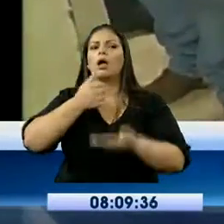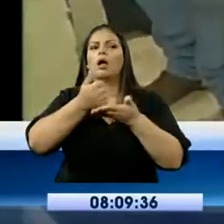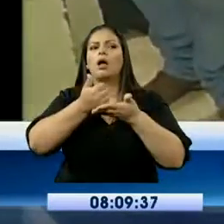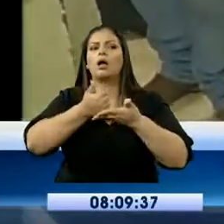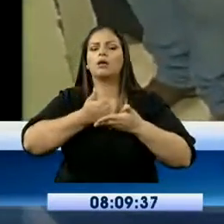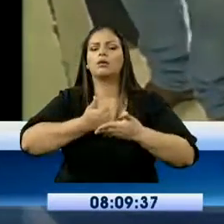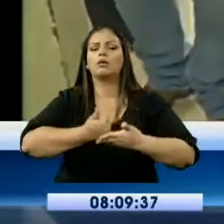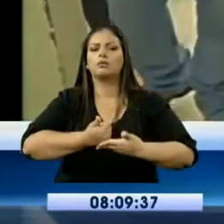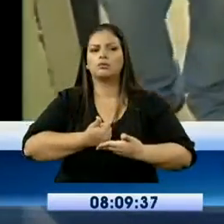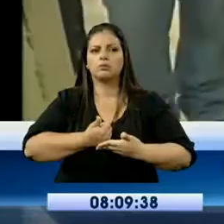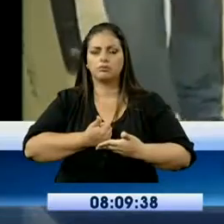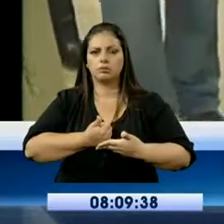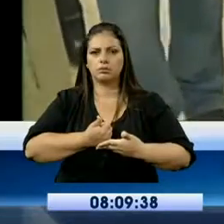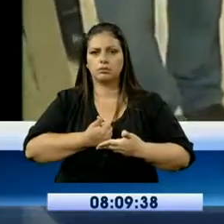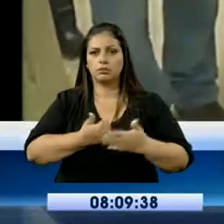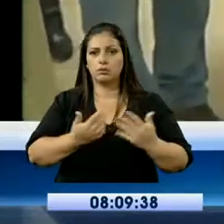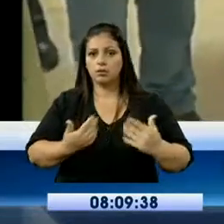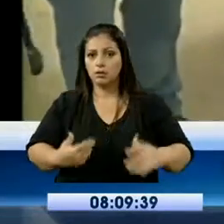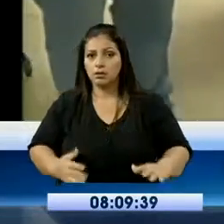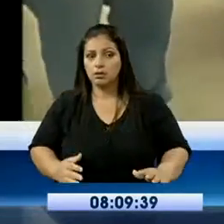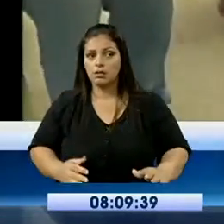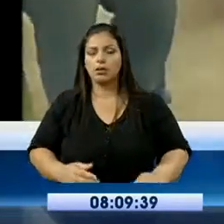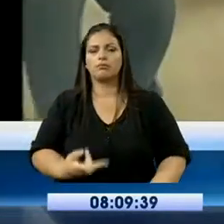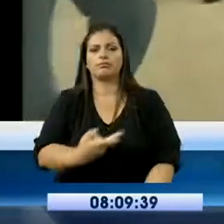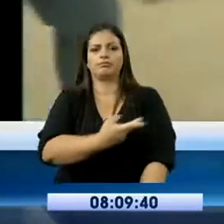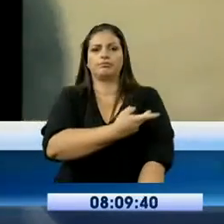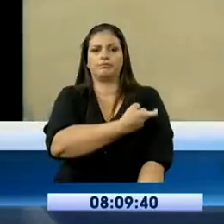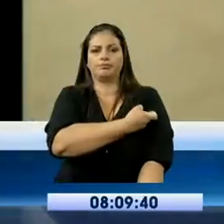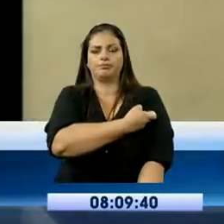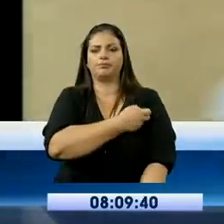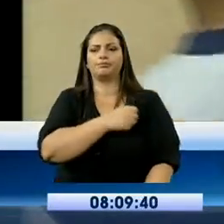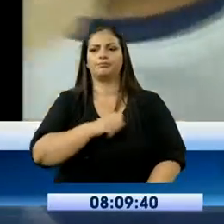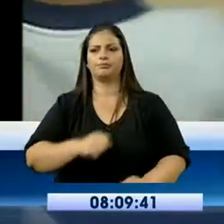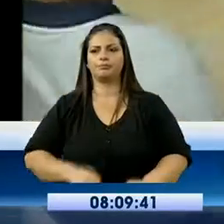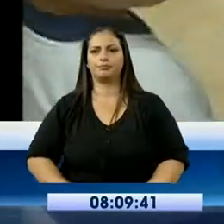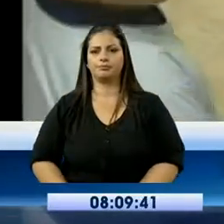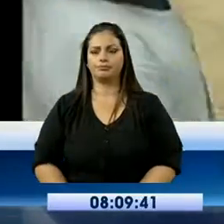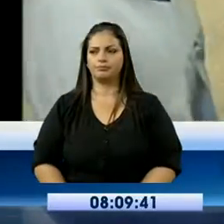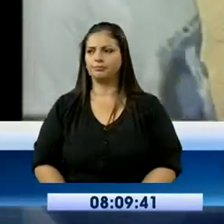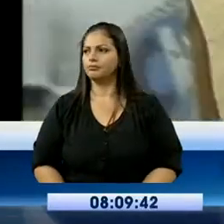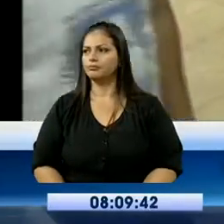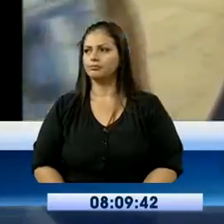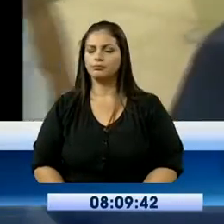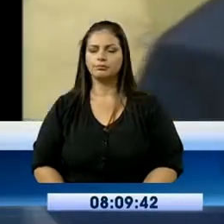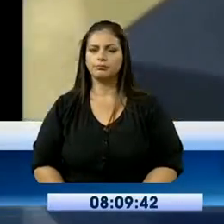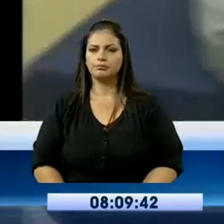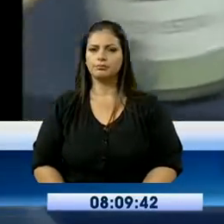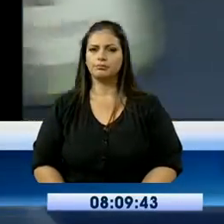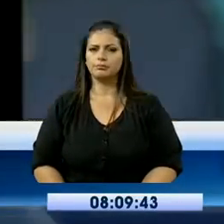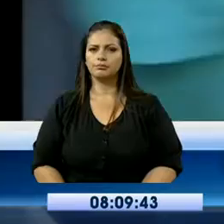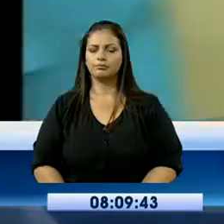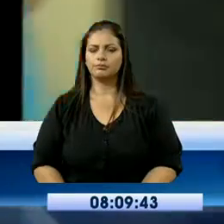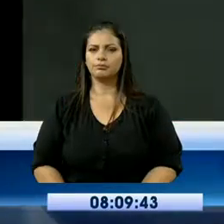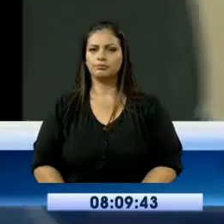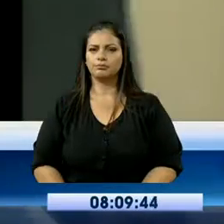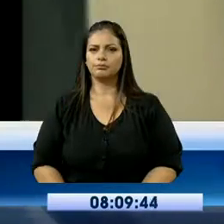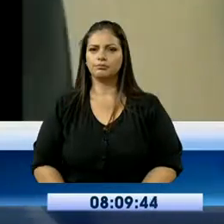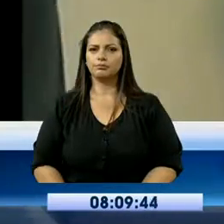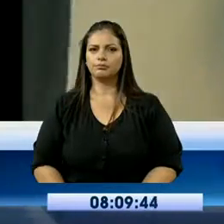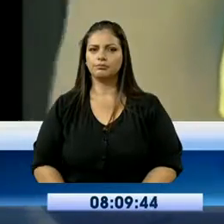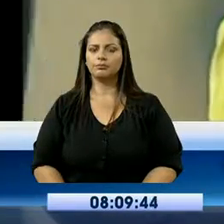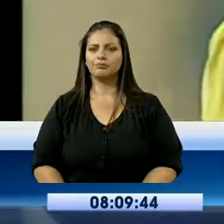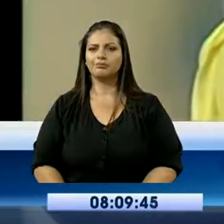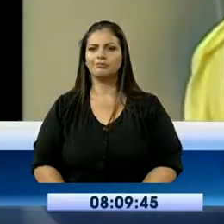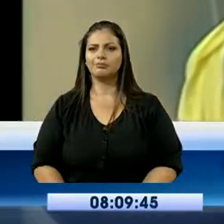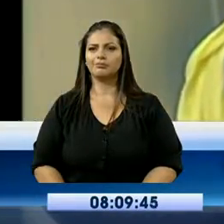de bebida para que luego sean sometidos acá al proceso de vacunación. Dialogamos con la